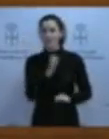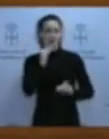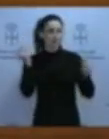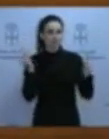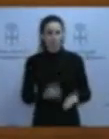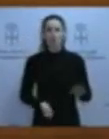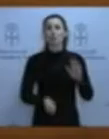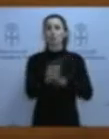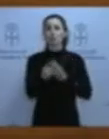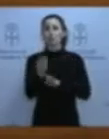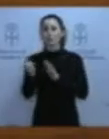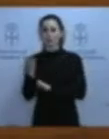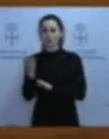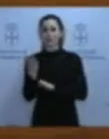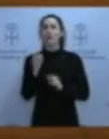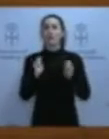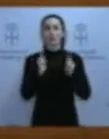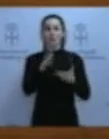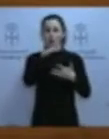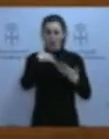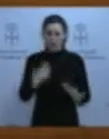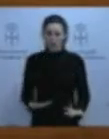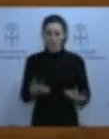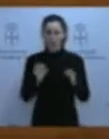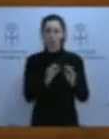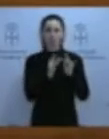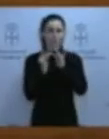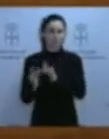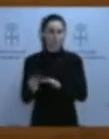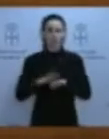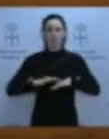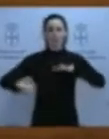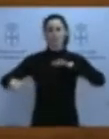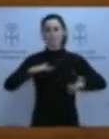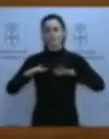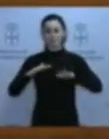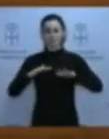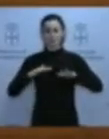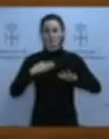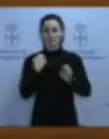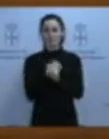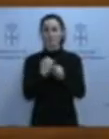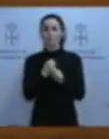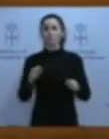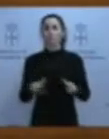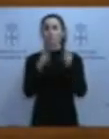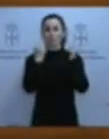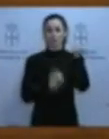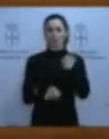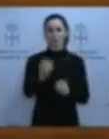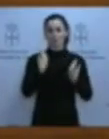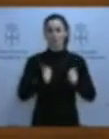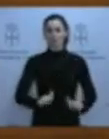y suponen al día de hoy aún el eje dinamizador de la actividad socioeconómica de estos